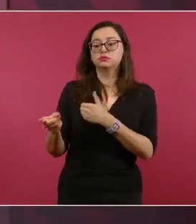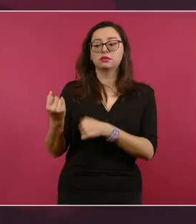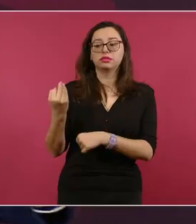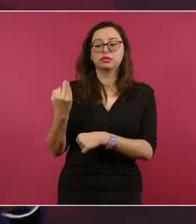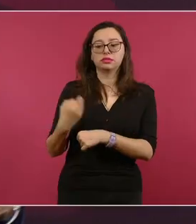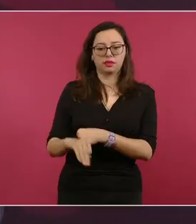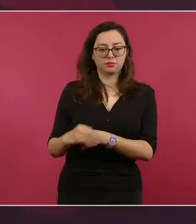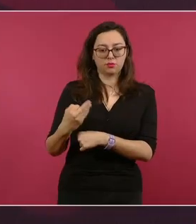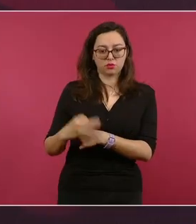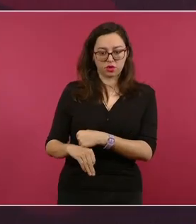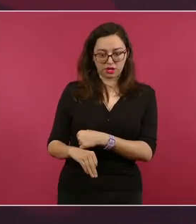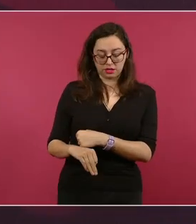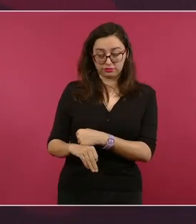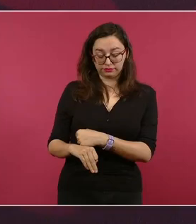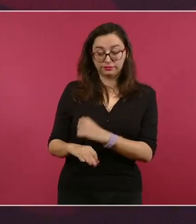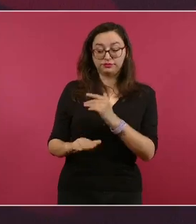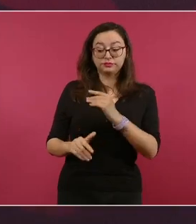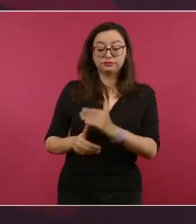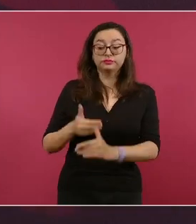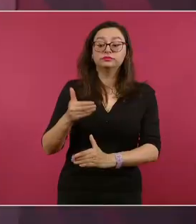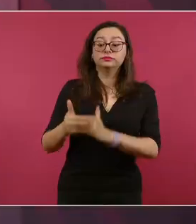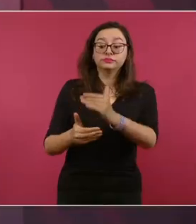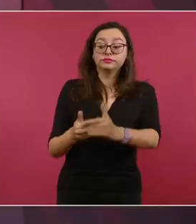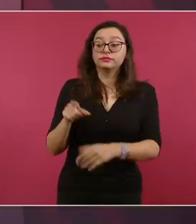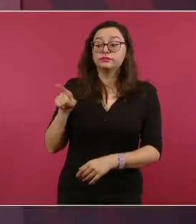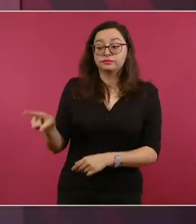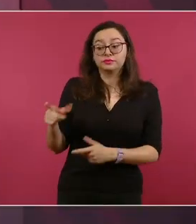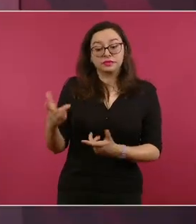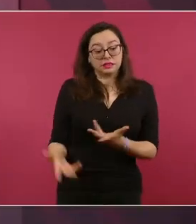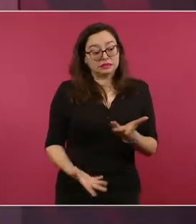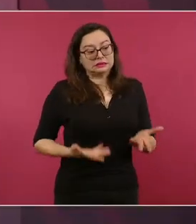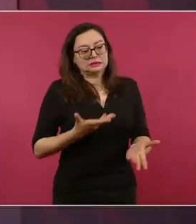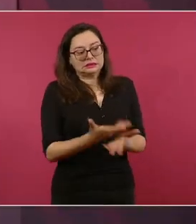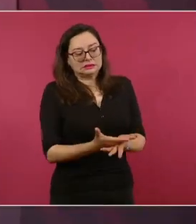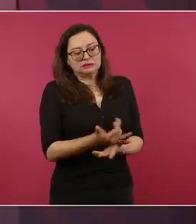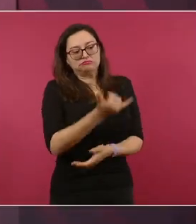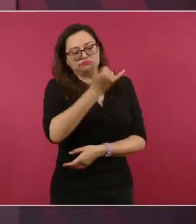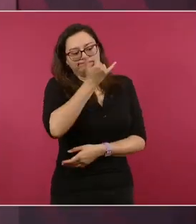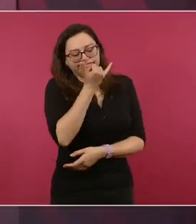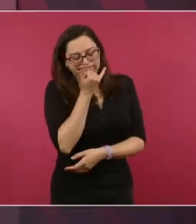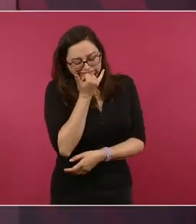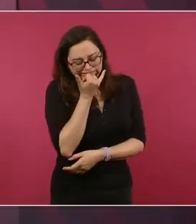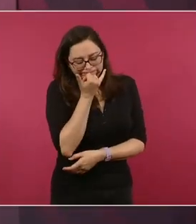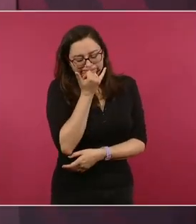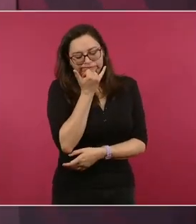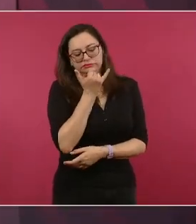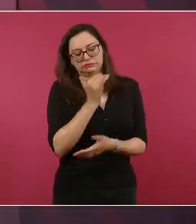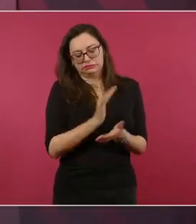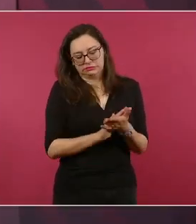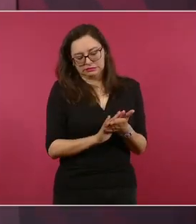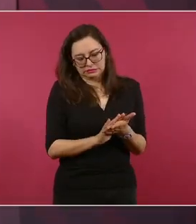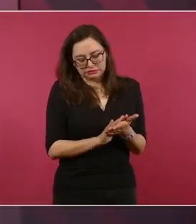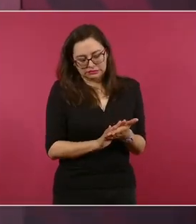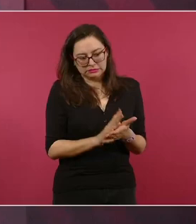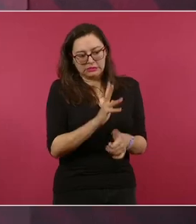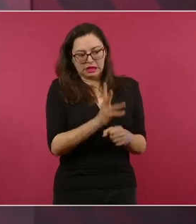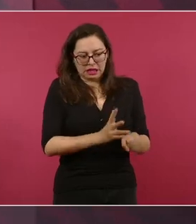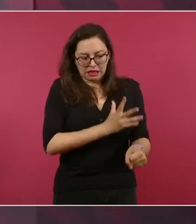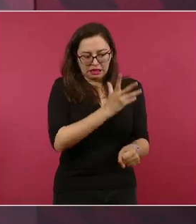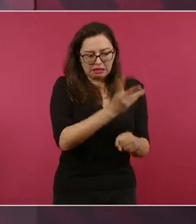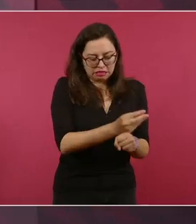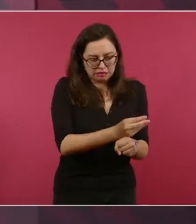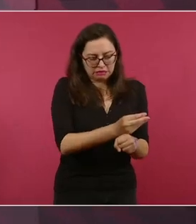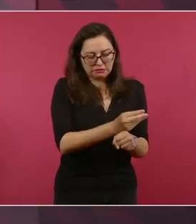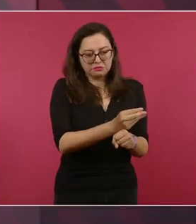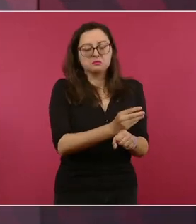una disculpa pública, la no repetición y los daños.